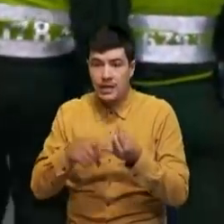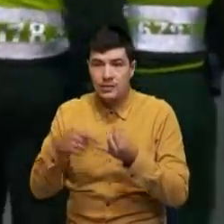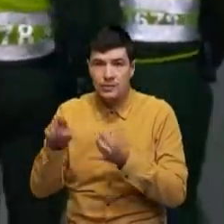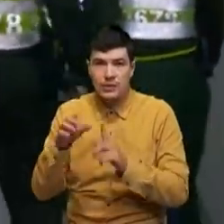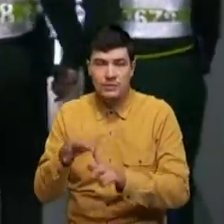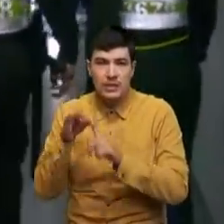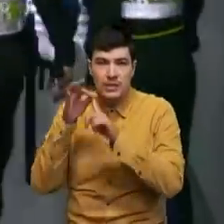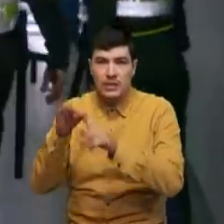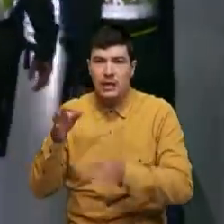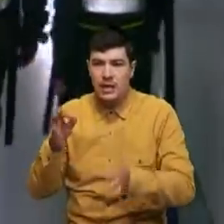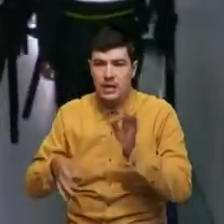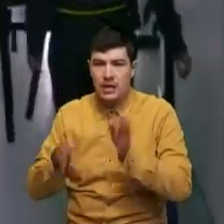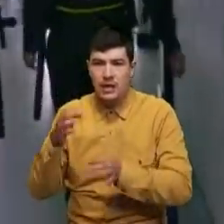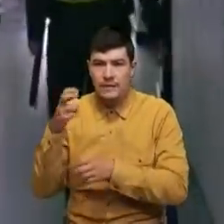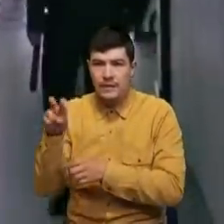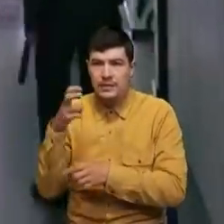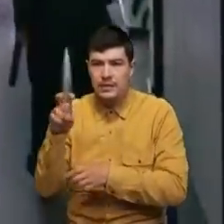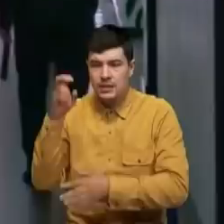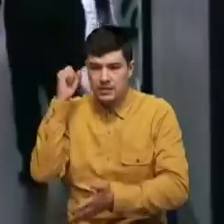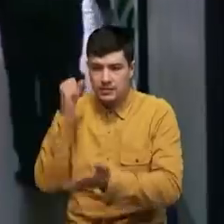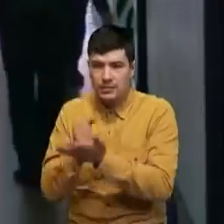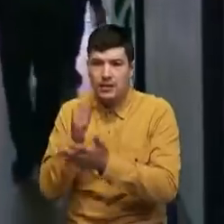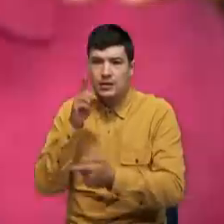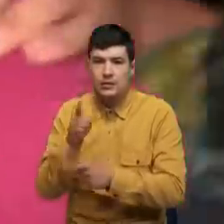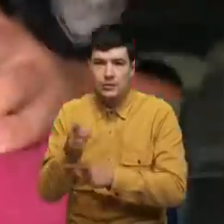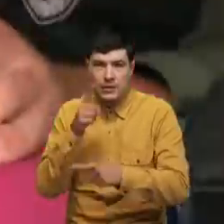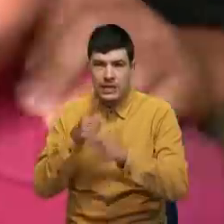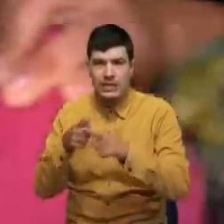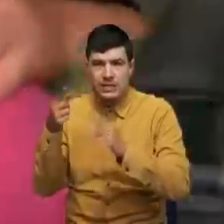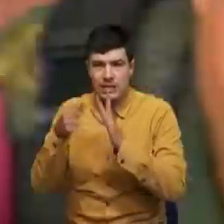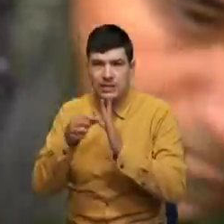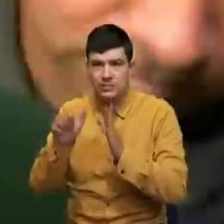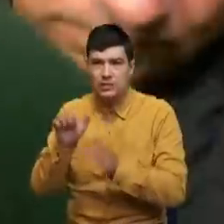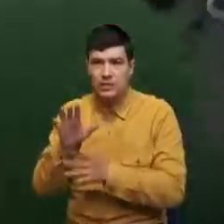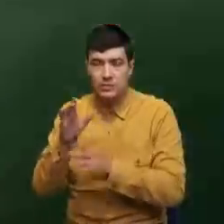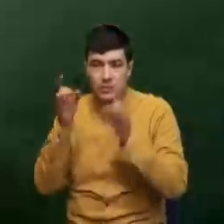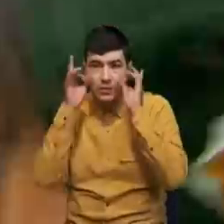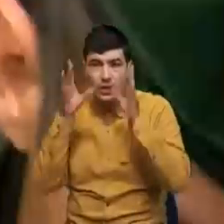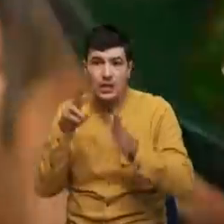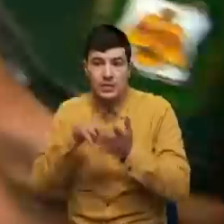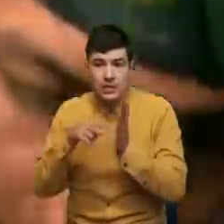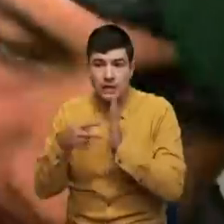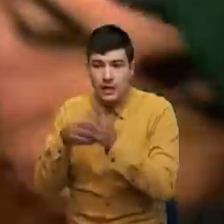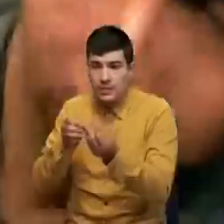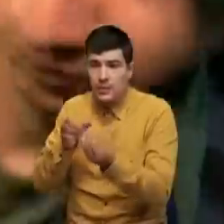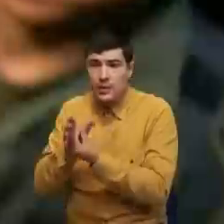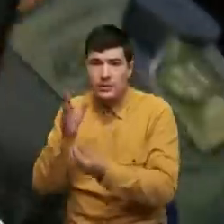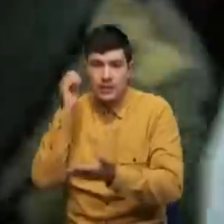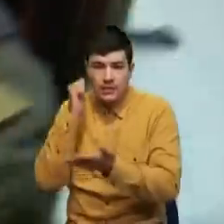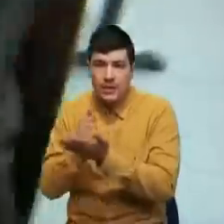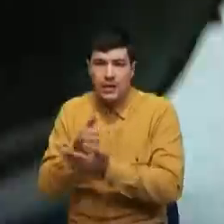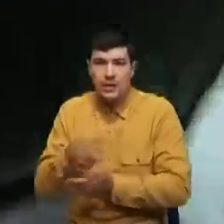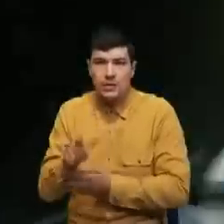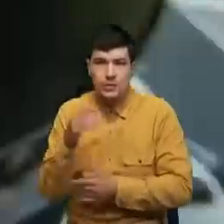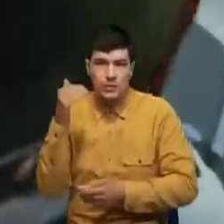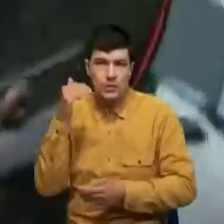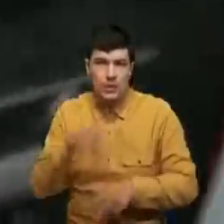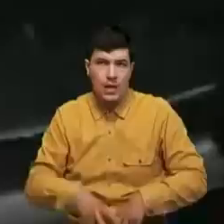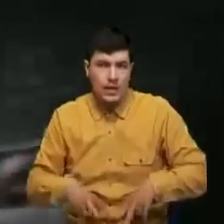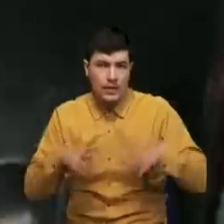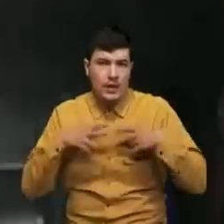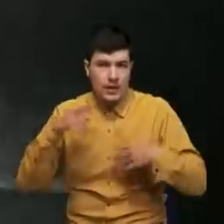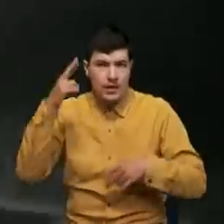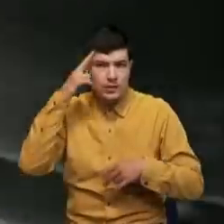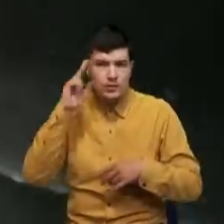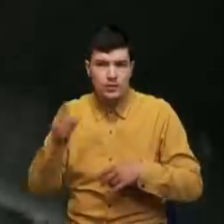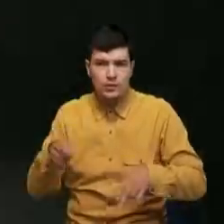de la agencia fiscal feminicidio agravado, que consiste en una agresión que termina acabando con la vida de una mujer por razón de género.